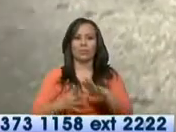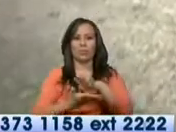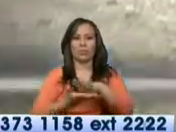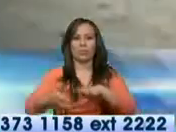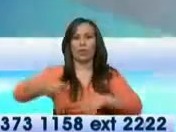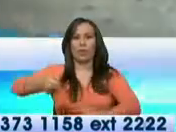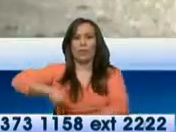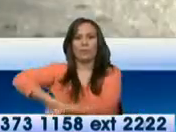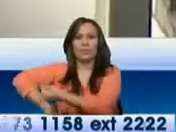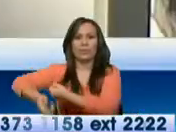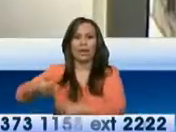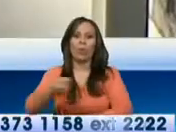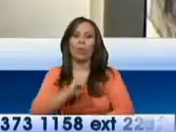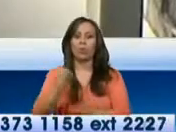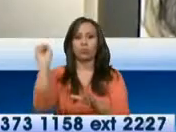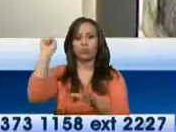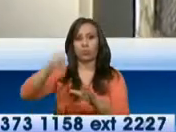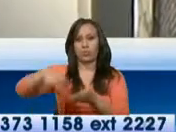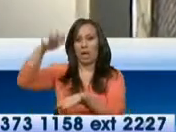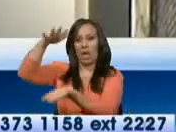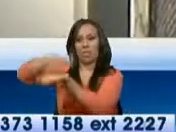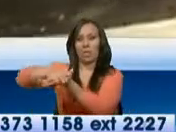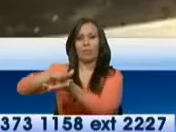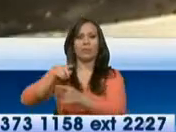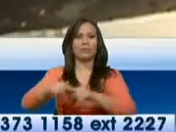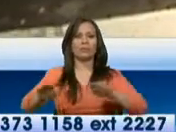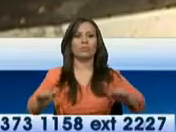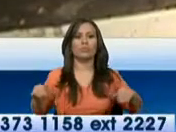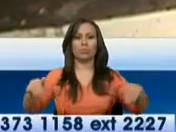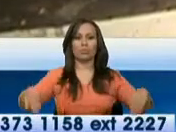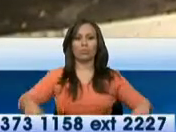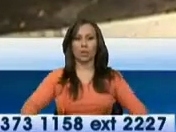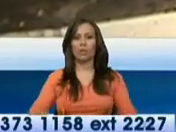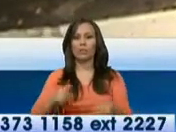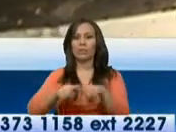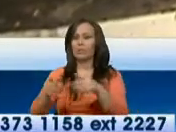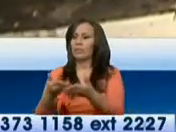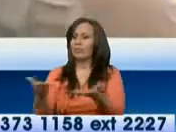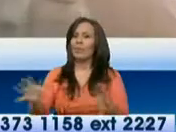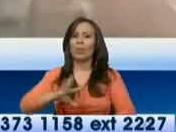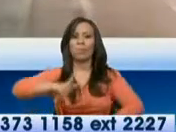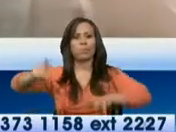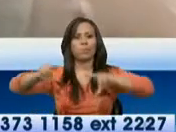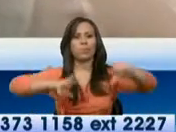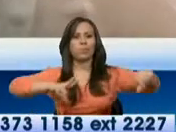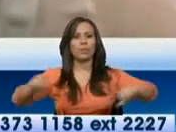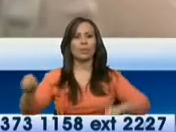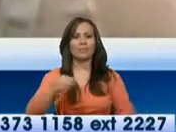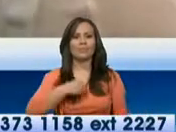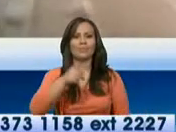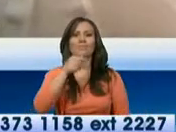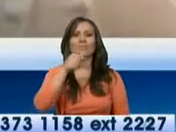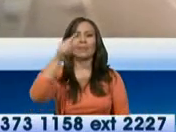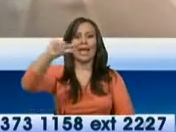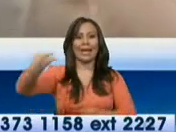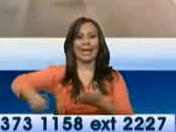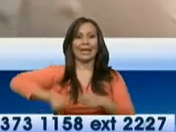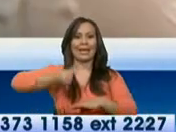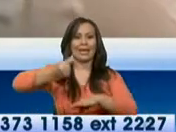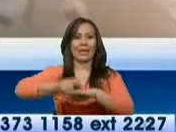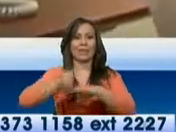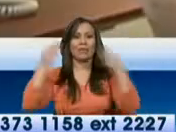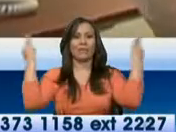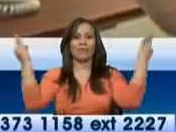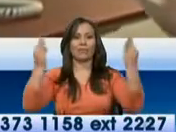pasamanos, tachos de basura, bancas y otros elementos del mobiliario urbano. Así lo confirmó el gerente de la Fundación Guayaquil Siglo